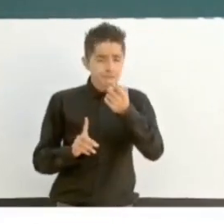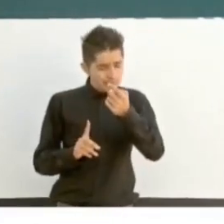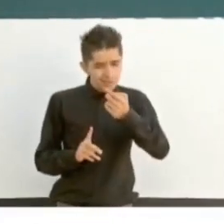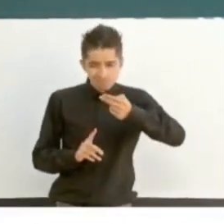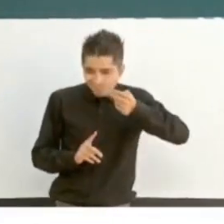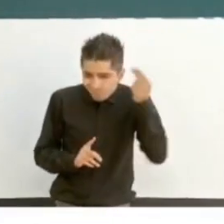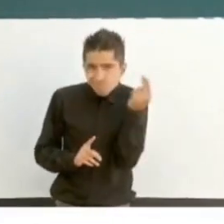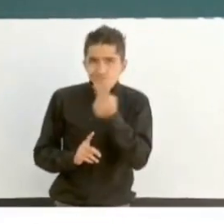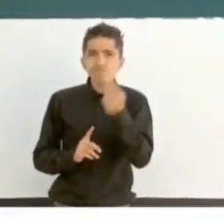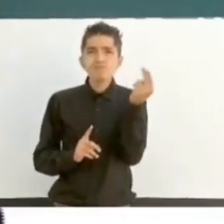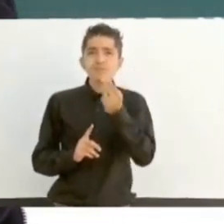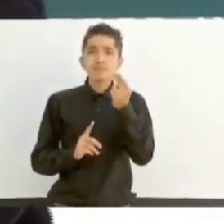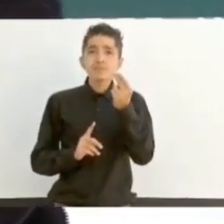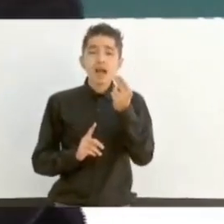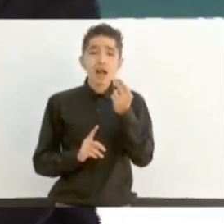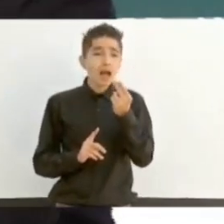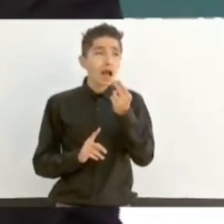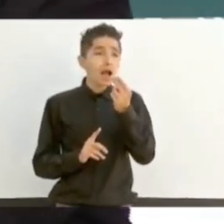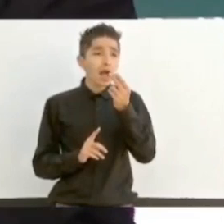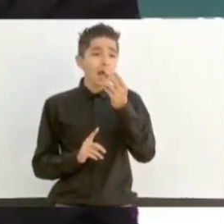existir tribunales